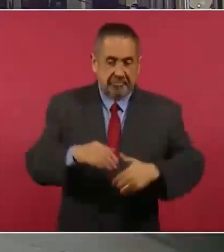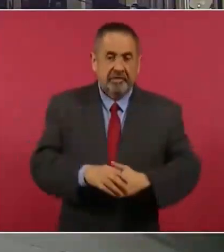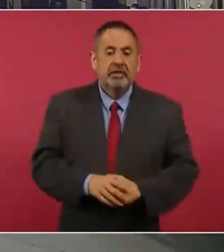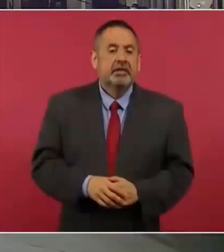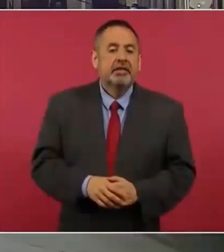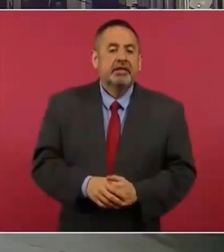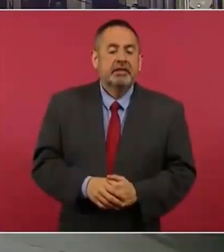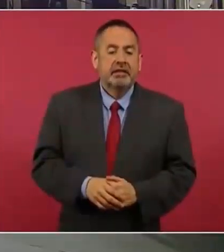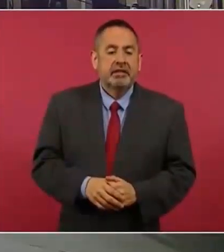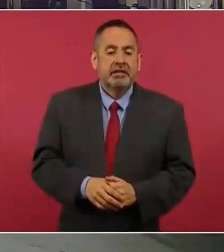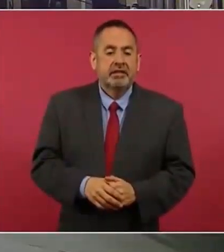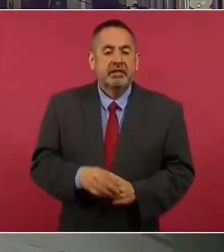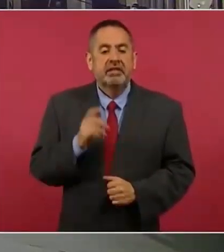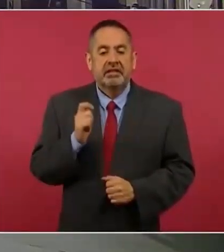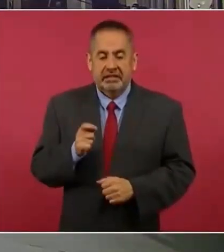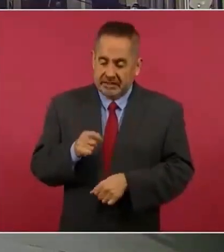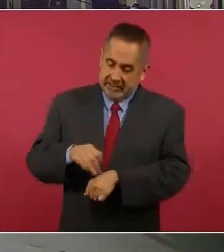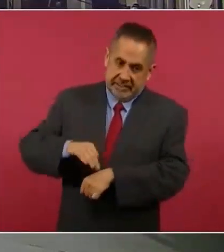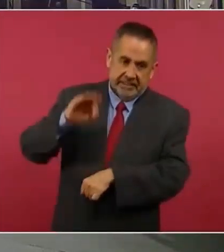Tenemos que defender